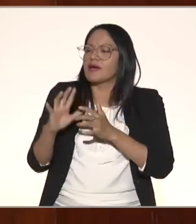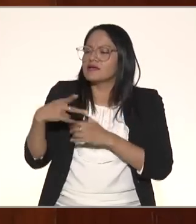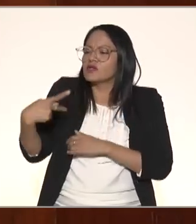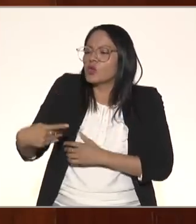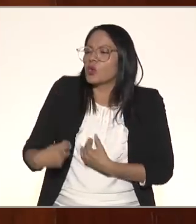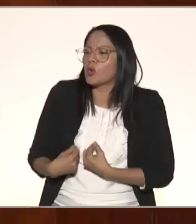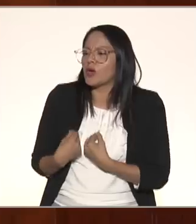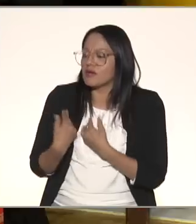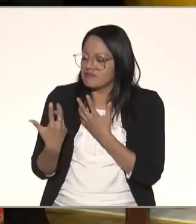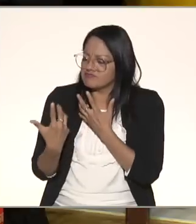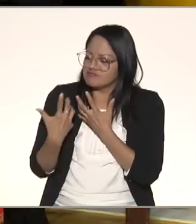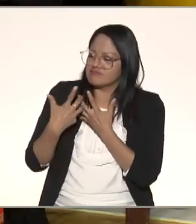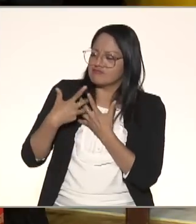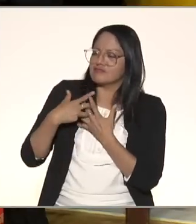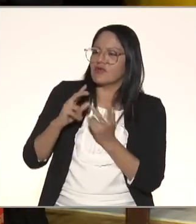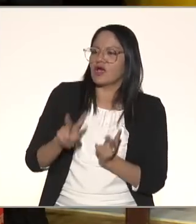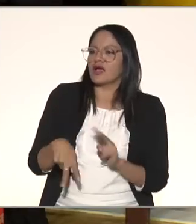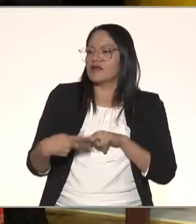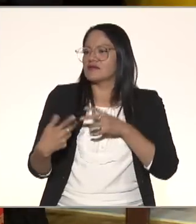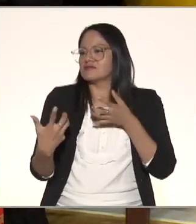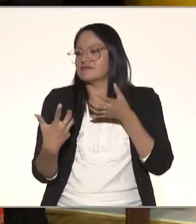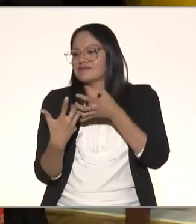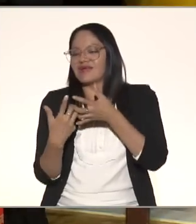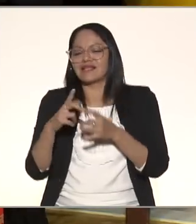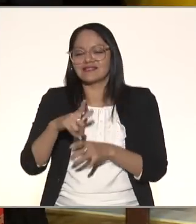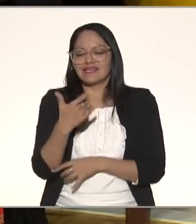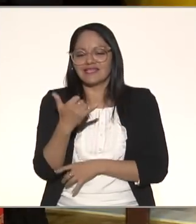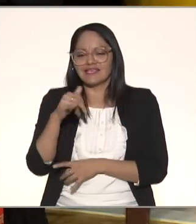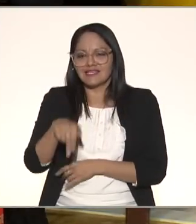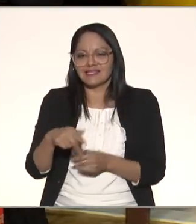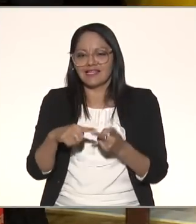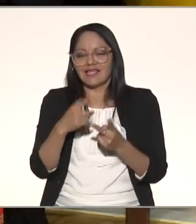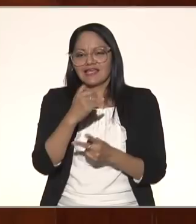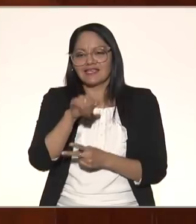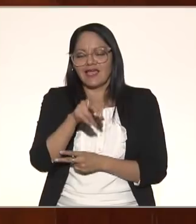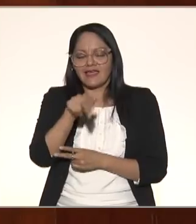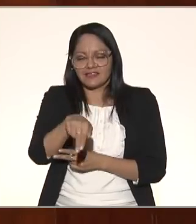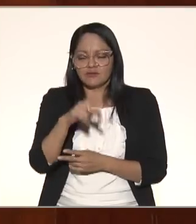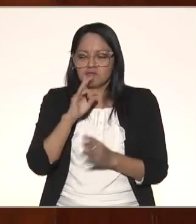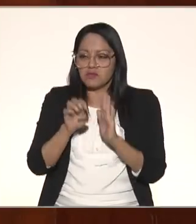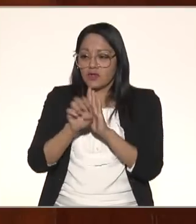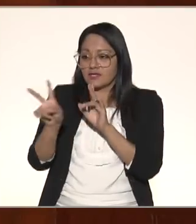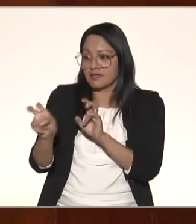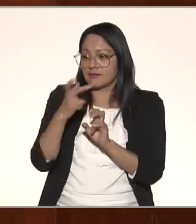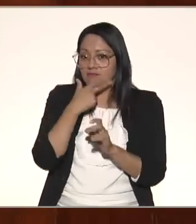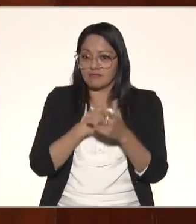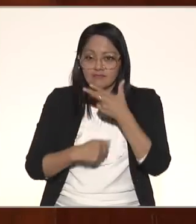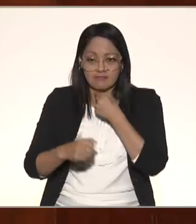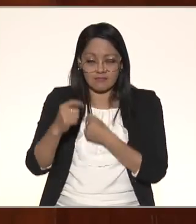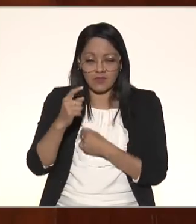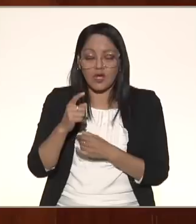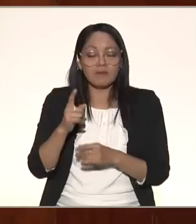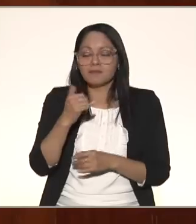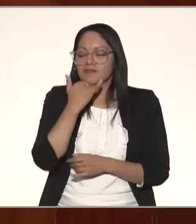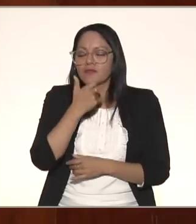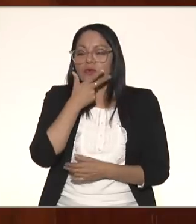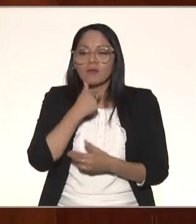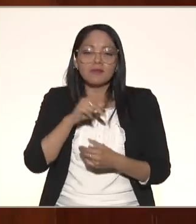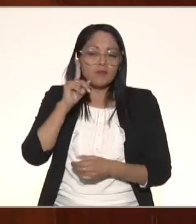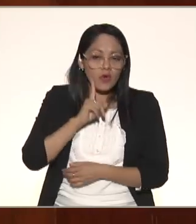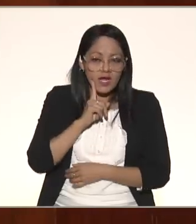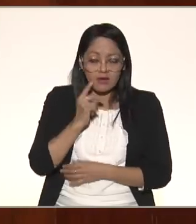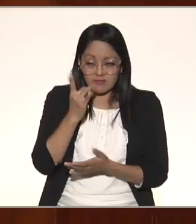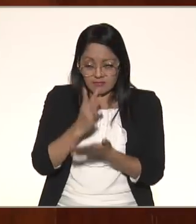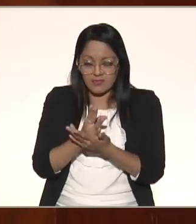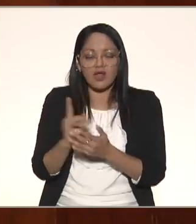el el ying y el yang al mismo tiempo y no estoy hablando de un tema hombre y mujer necesariamente sino un tema de entrega